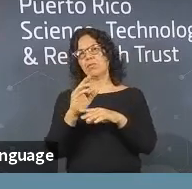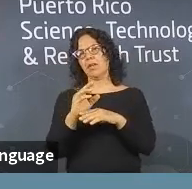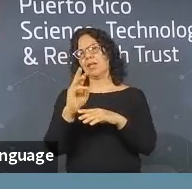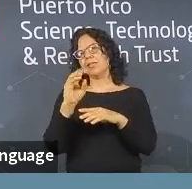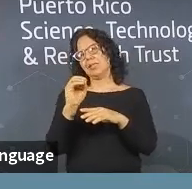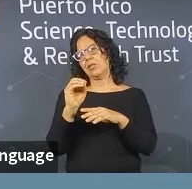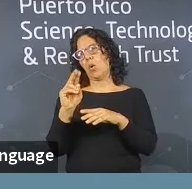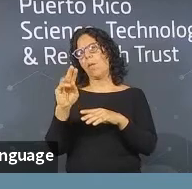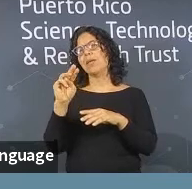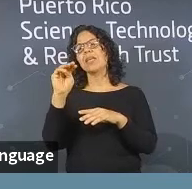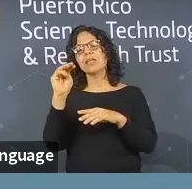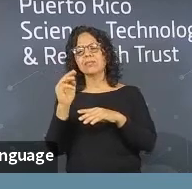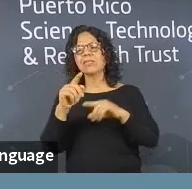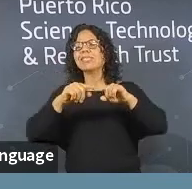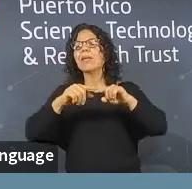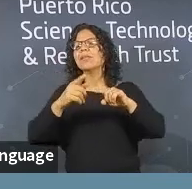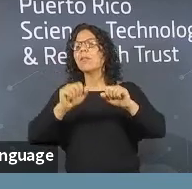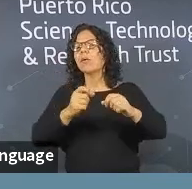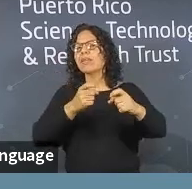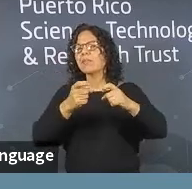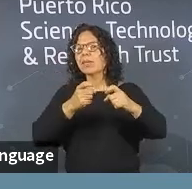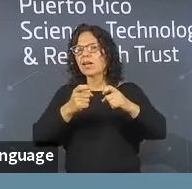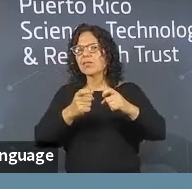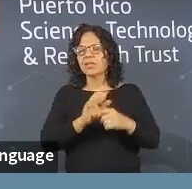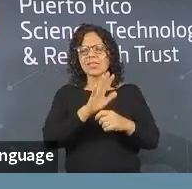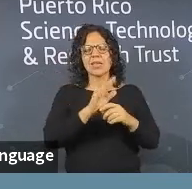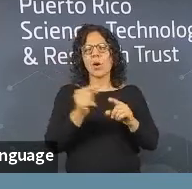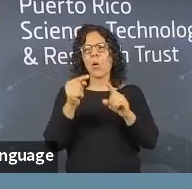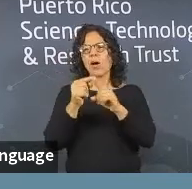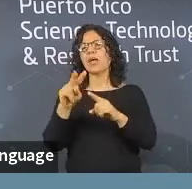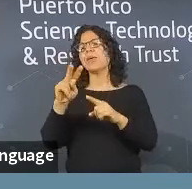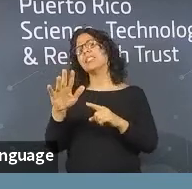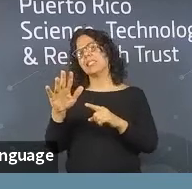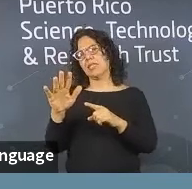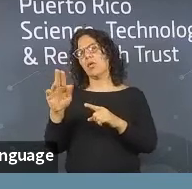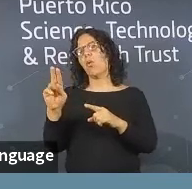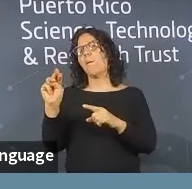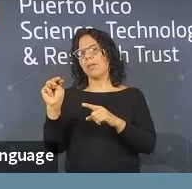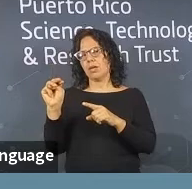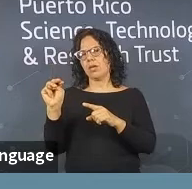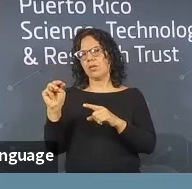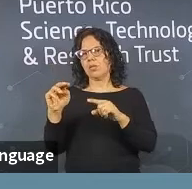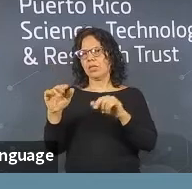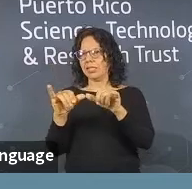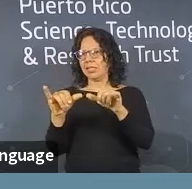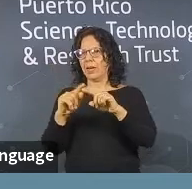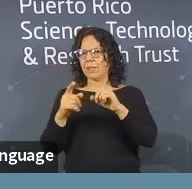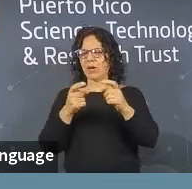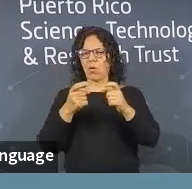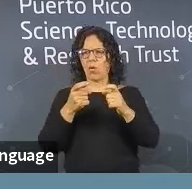equipo una vez más. Puede manejarse de 5 hasta 20, 25 micras, pero en realidad siempre se maneja como que